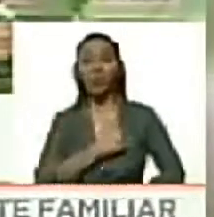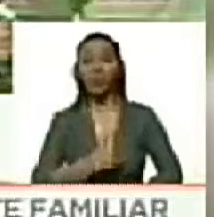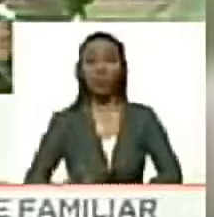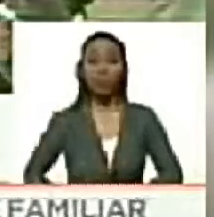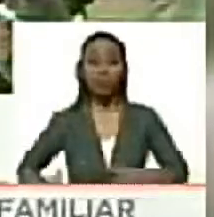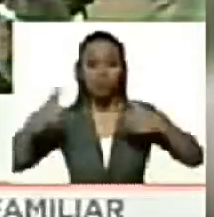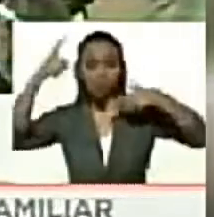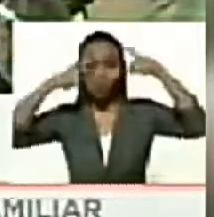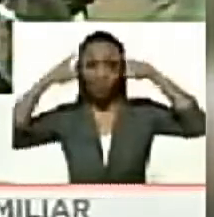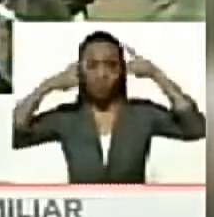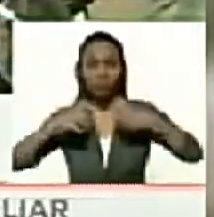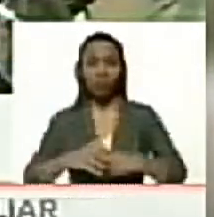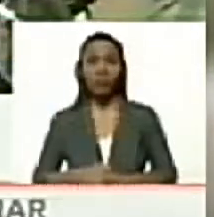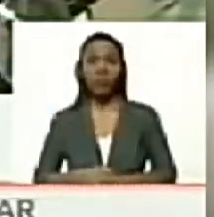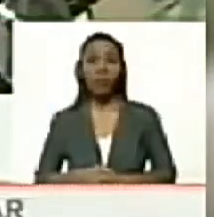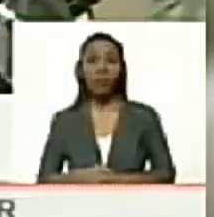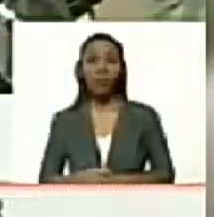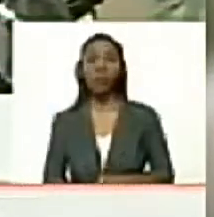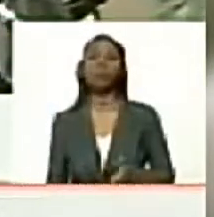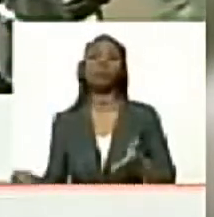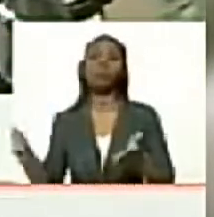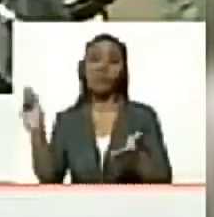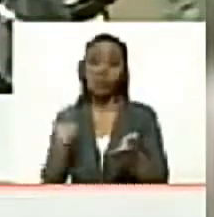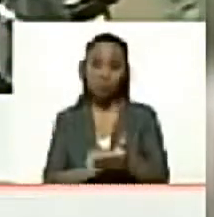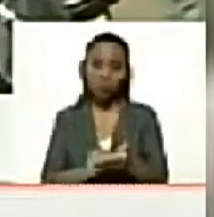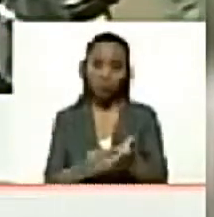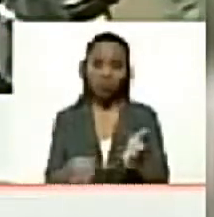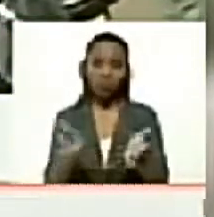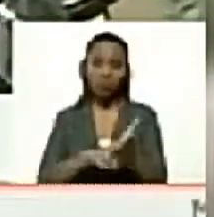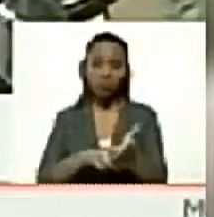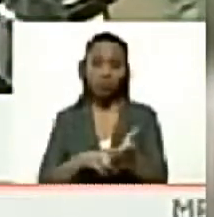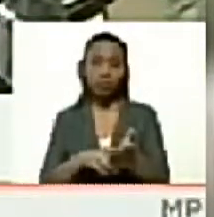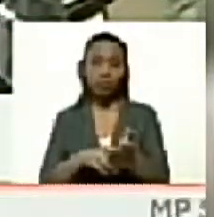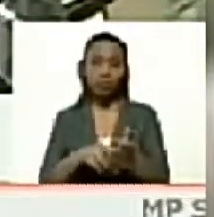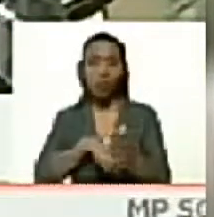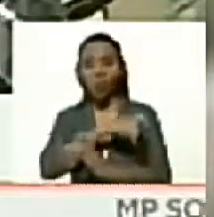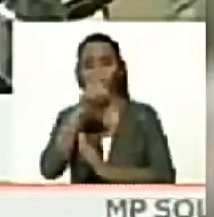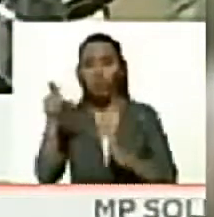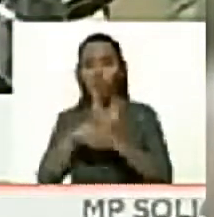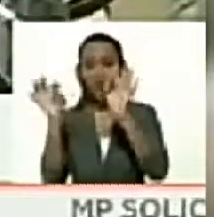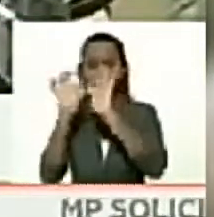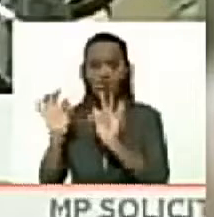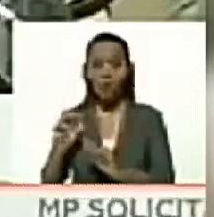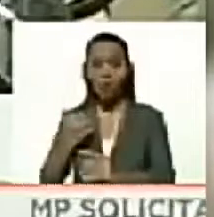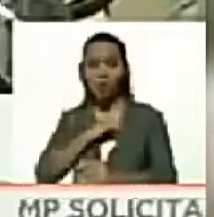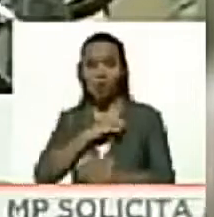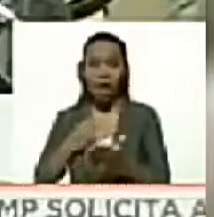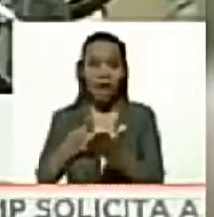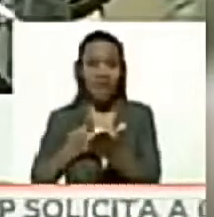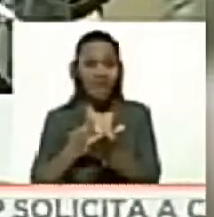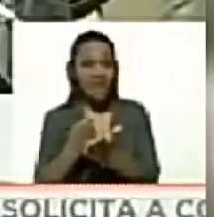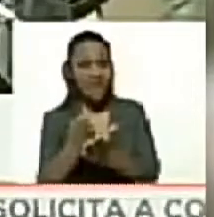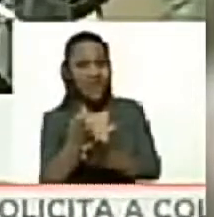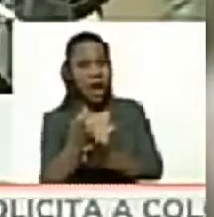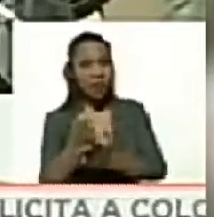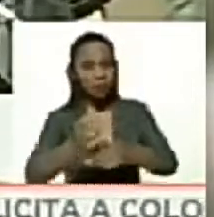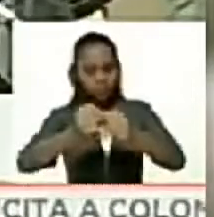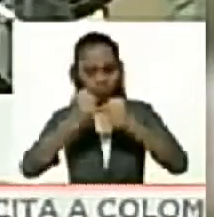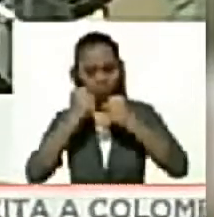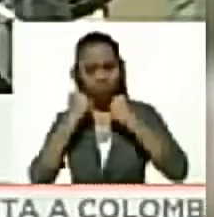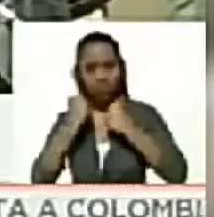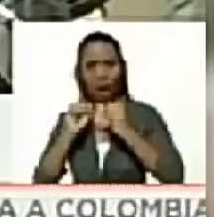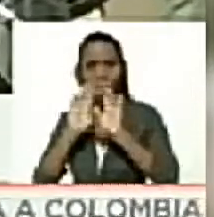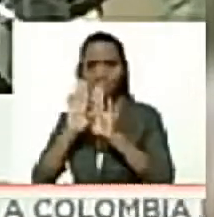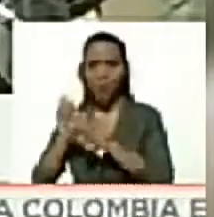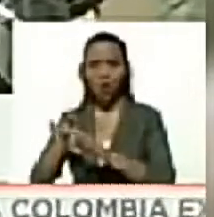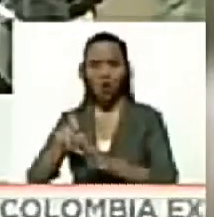cultural en Cuba, creo, en Venezuela. Cuba. Chilena que está en Cuba, estuvo en Venezuela, incluso estuvo en Venezuela